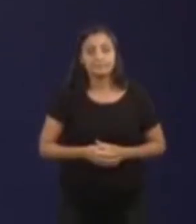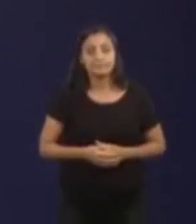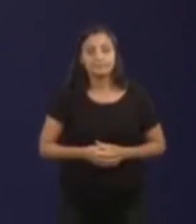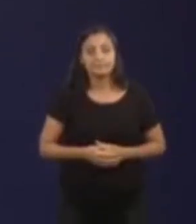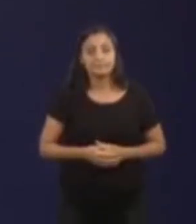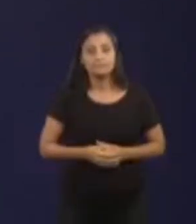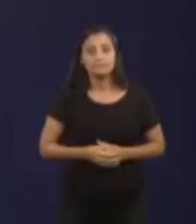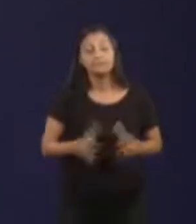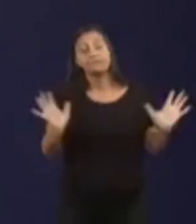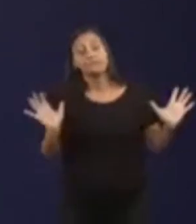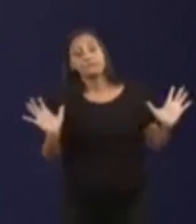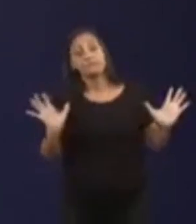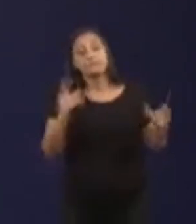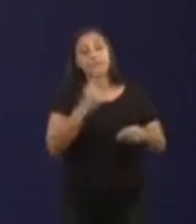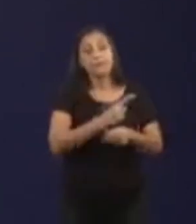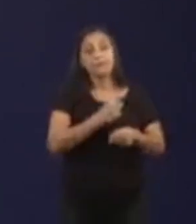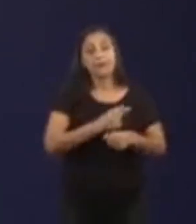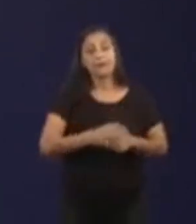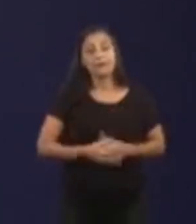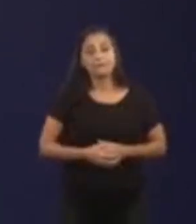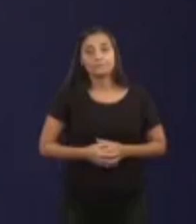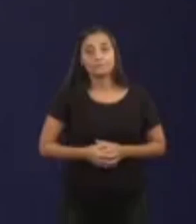e en